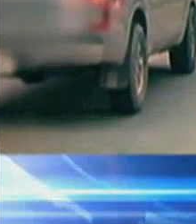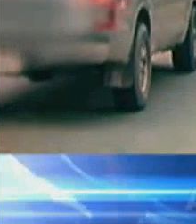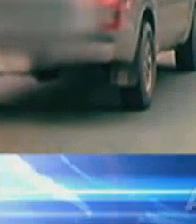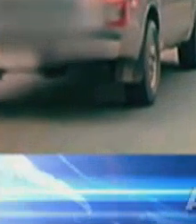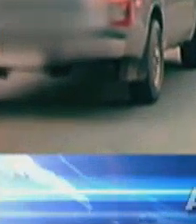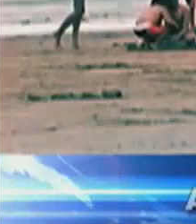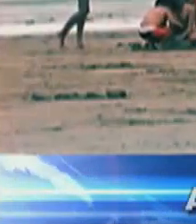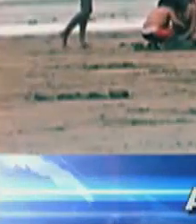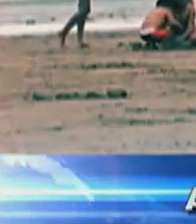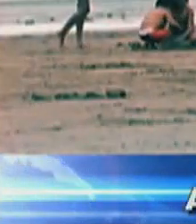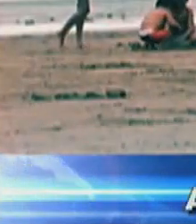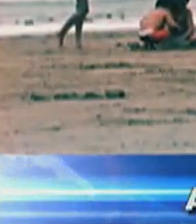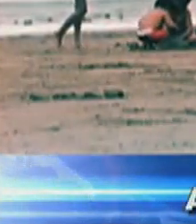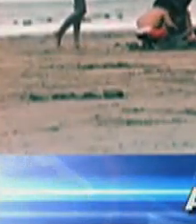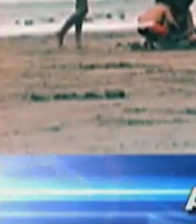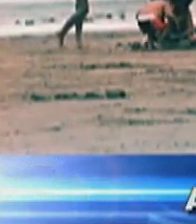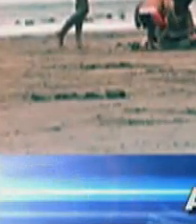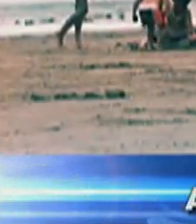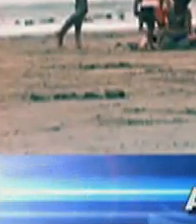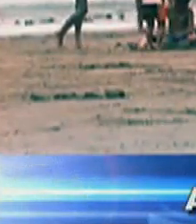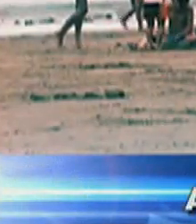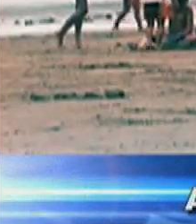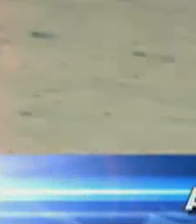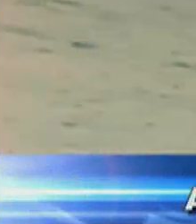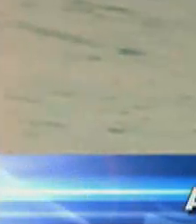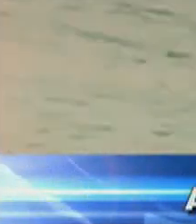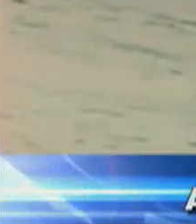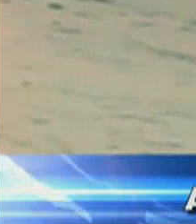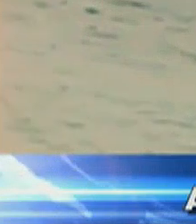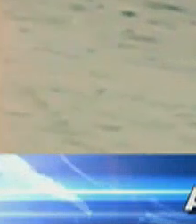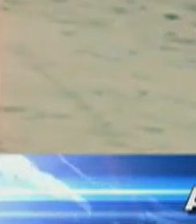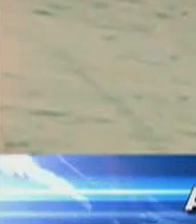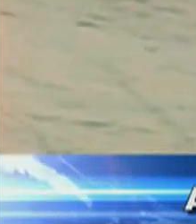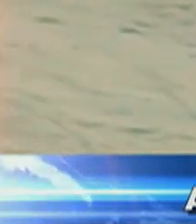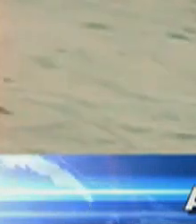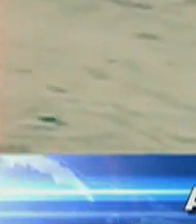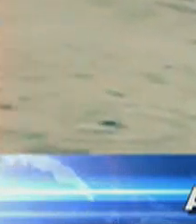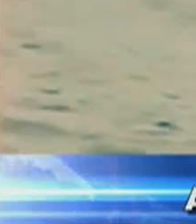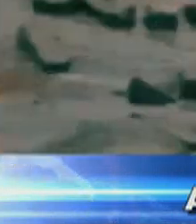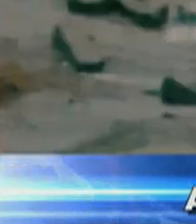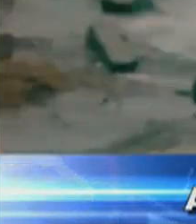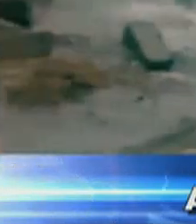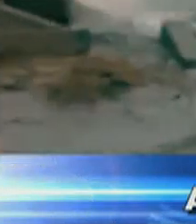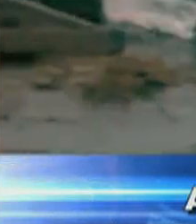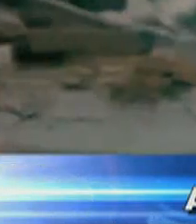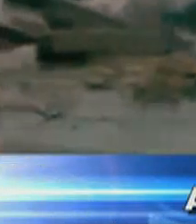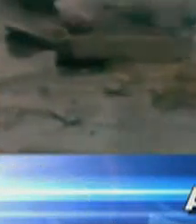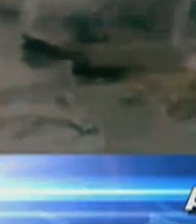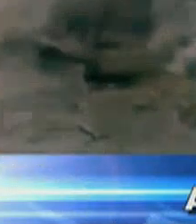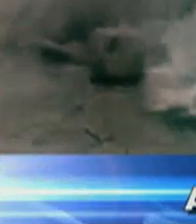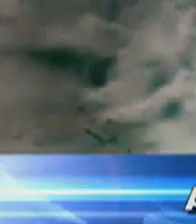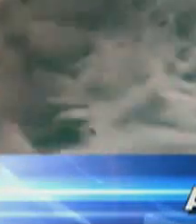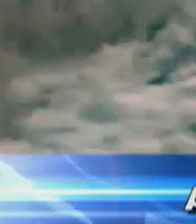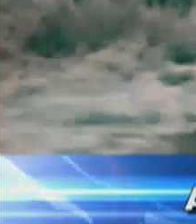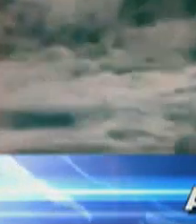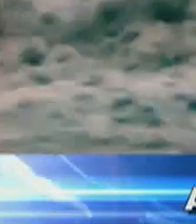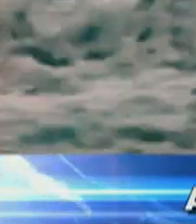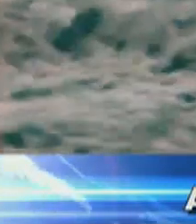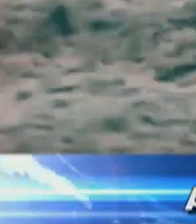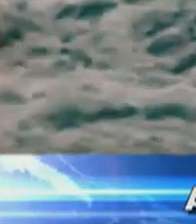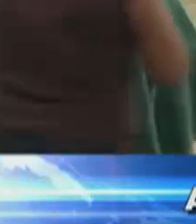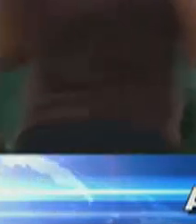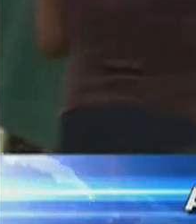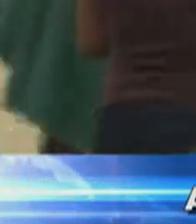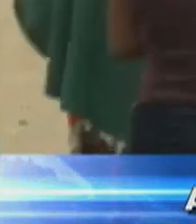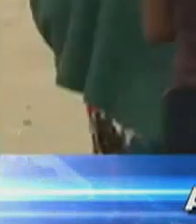Desde hoy, miles de turistas se desplazan a diferentes puntos del país por los 3 días de feriado. Se advierte que habrá